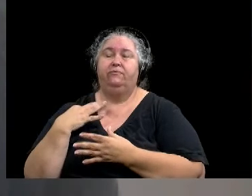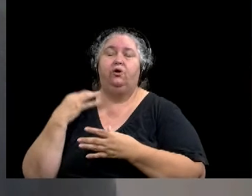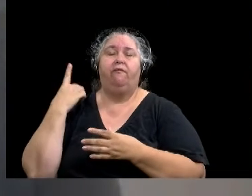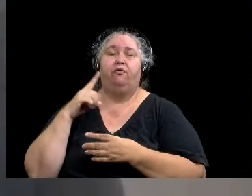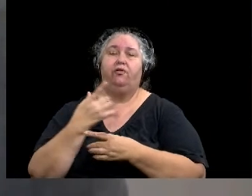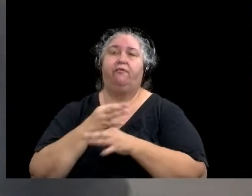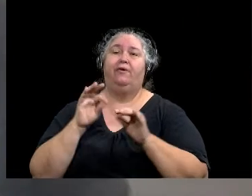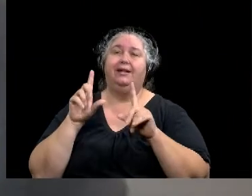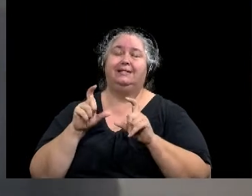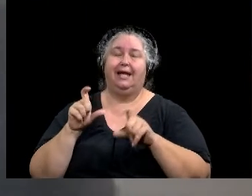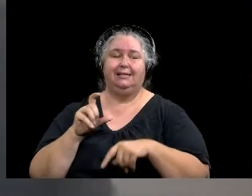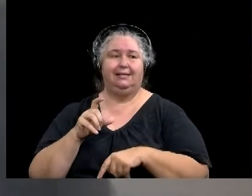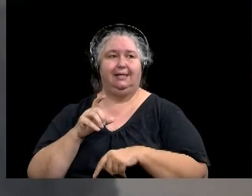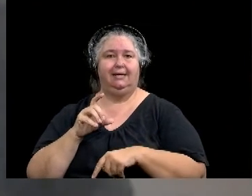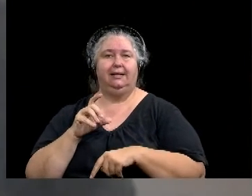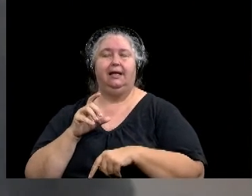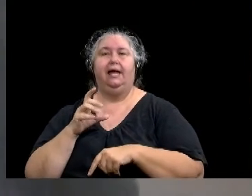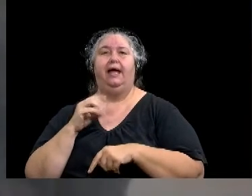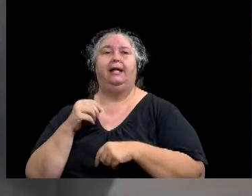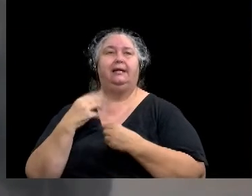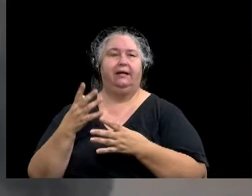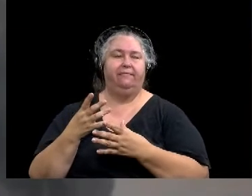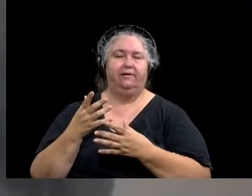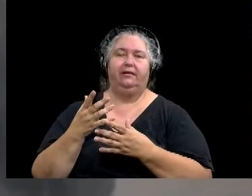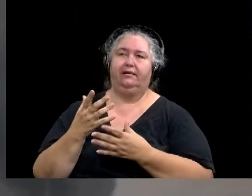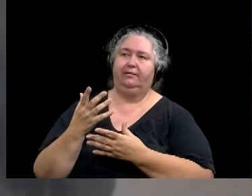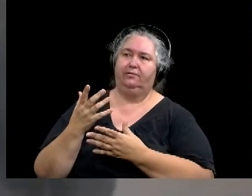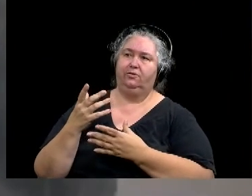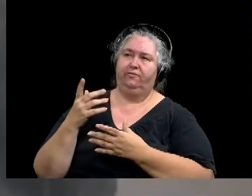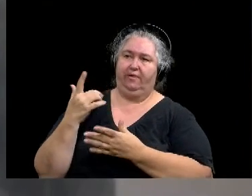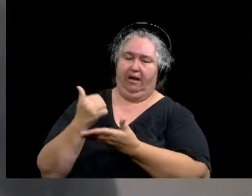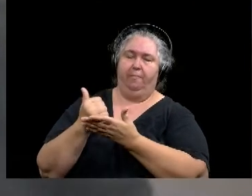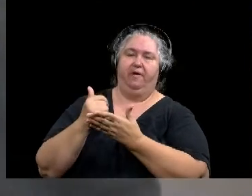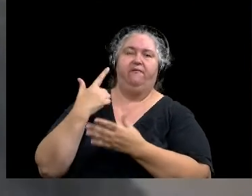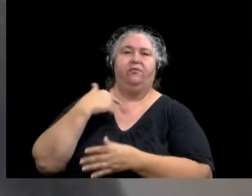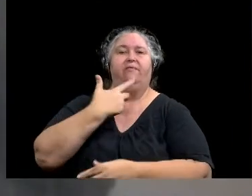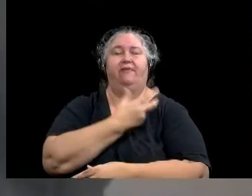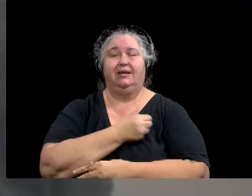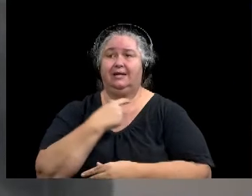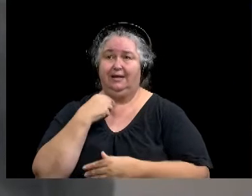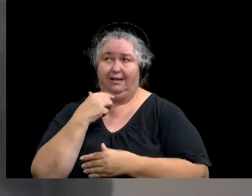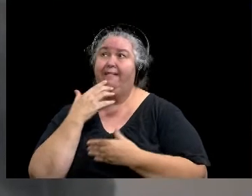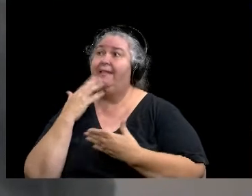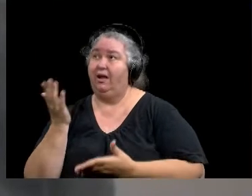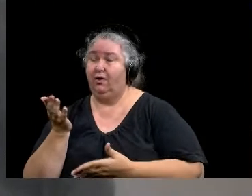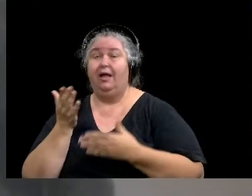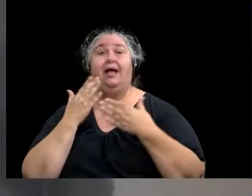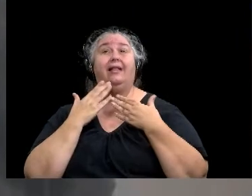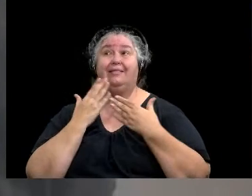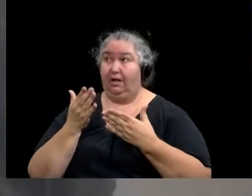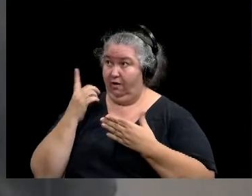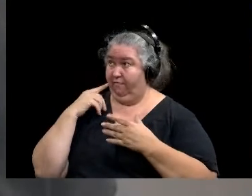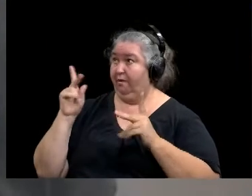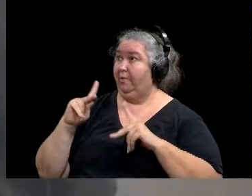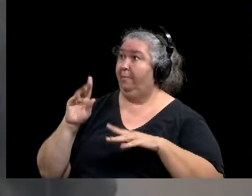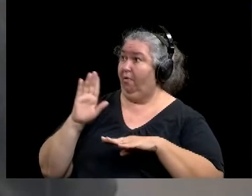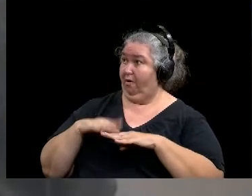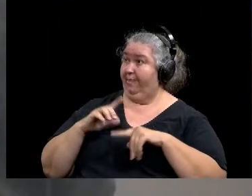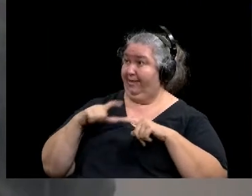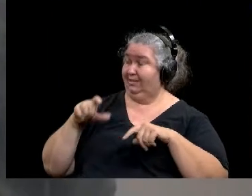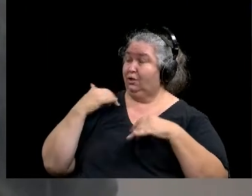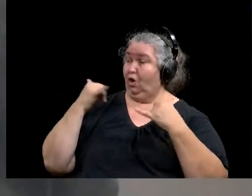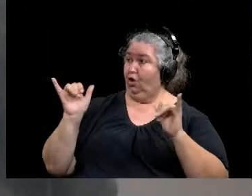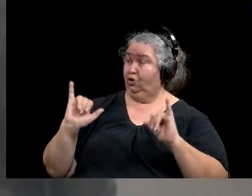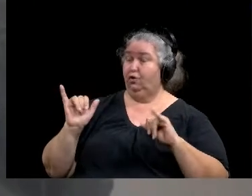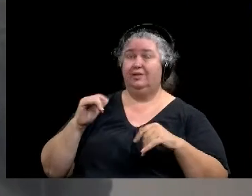ayudándonos con las pruebas de masivas y gracias a todos también a las que están en esta llamada